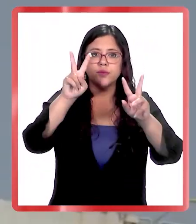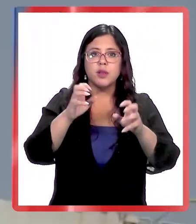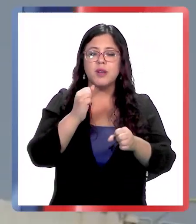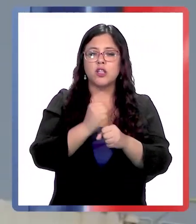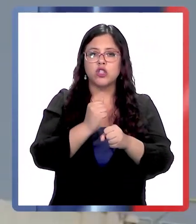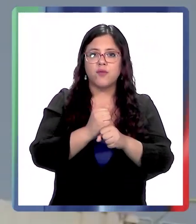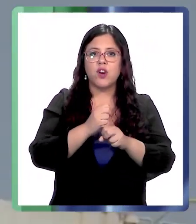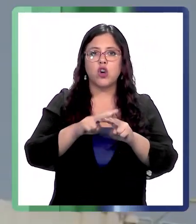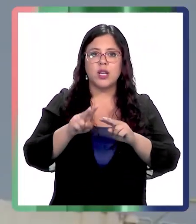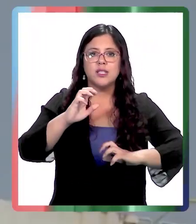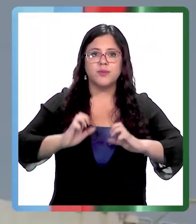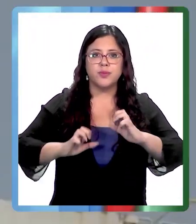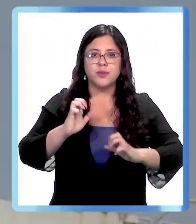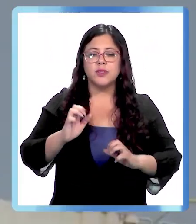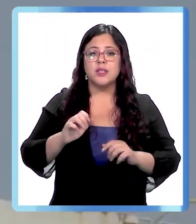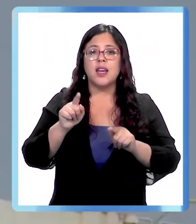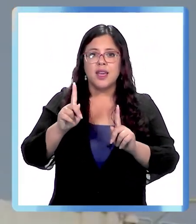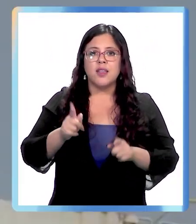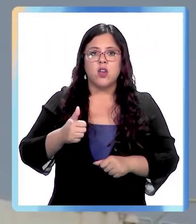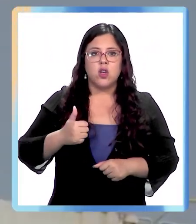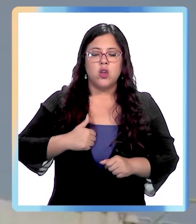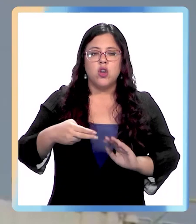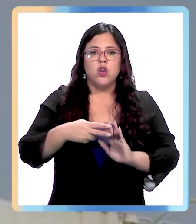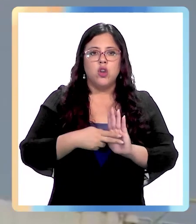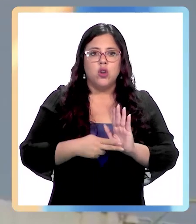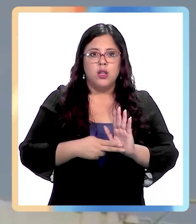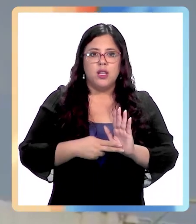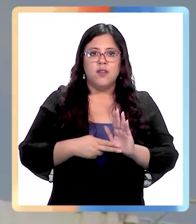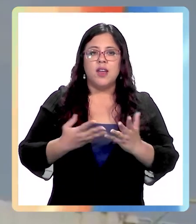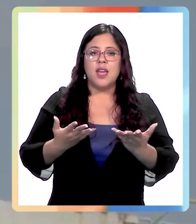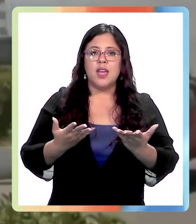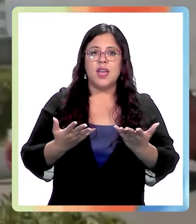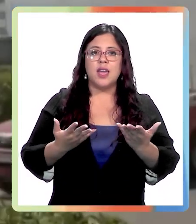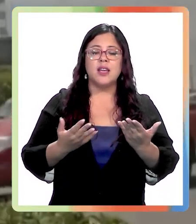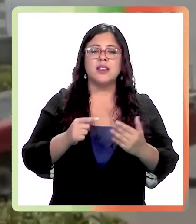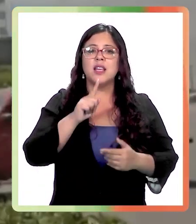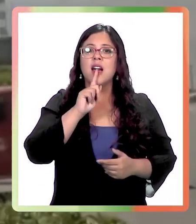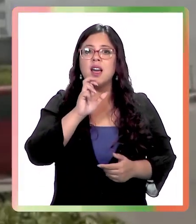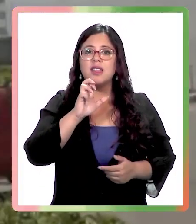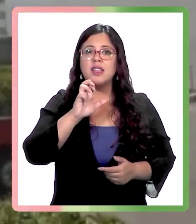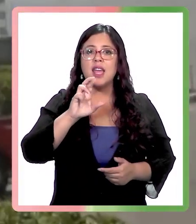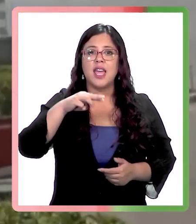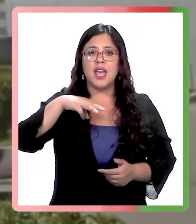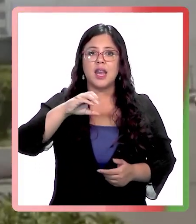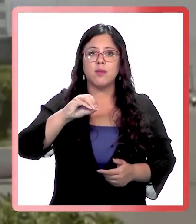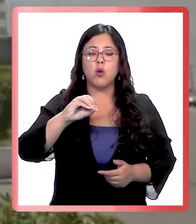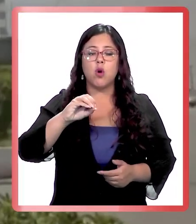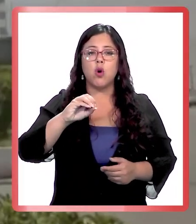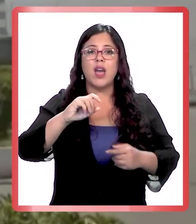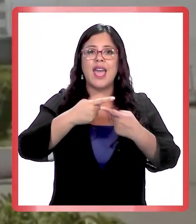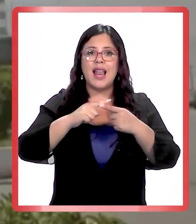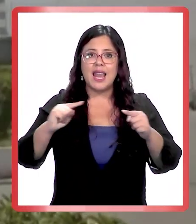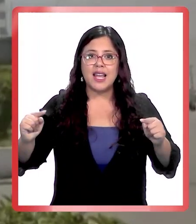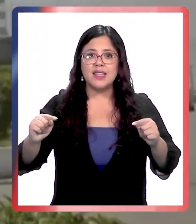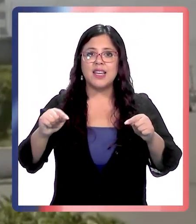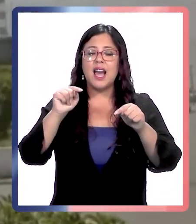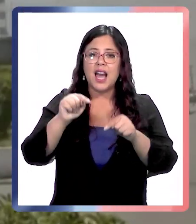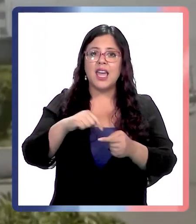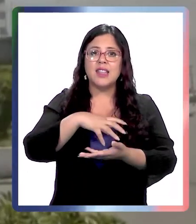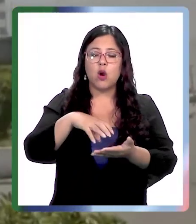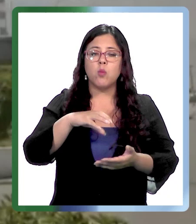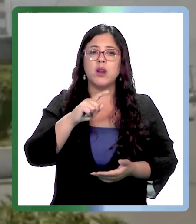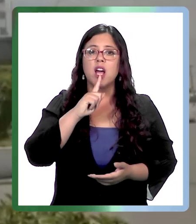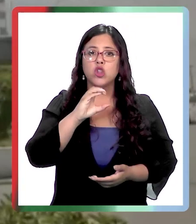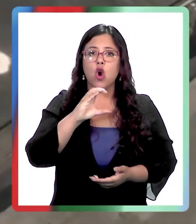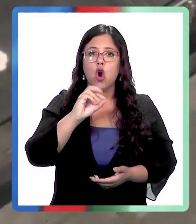las operaciones de las centrales a cerrar, ya que deben cumplir con la norma de centrales termoeléctricas, el plan de descontaminación atmosférico de Tocopilla